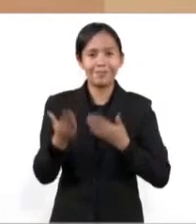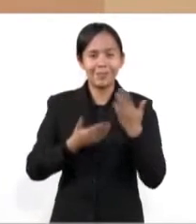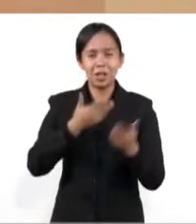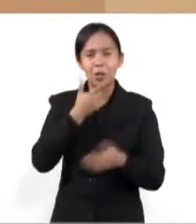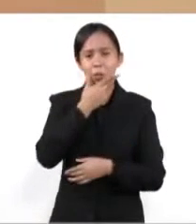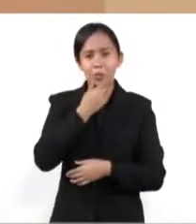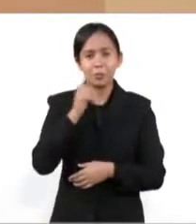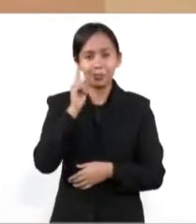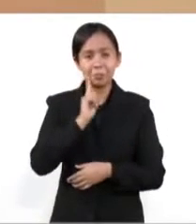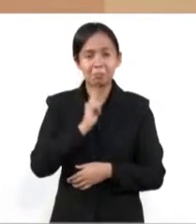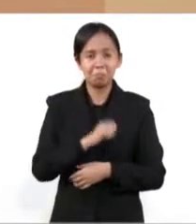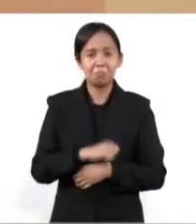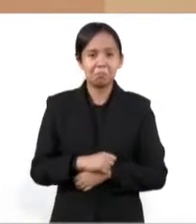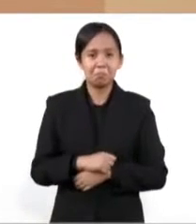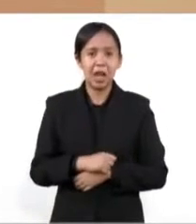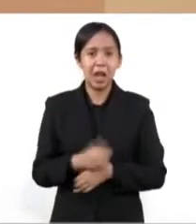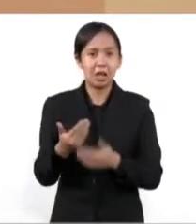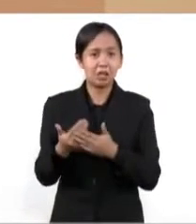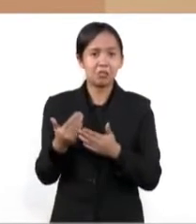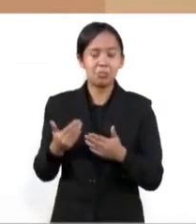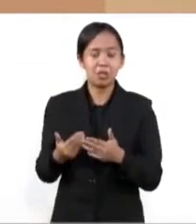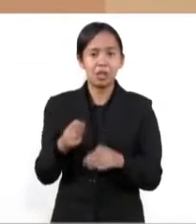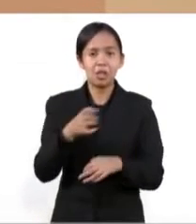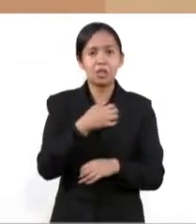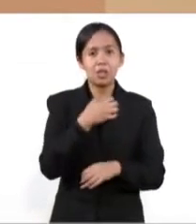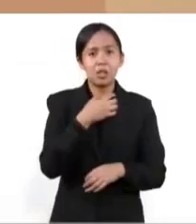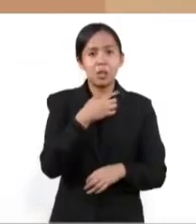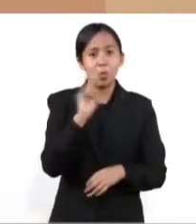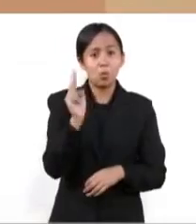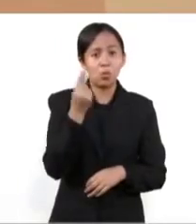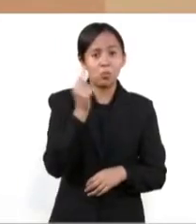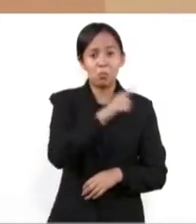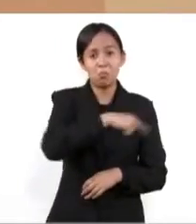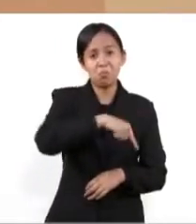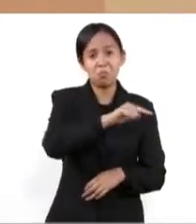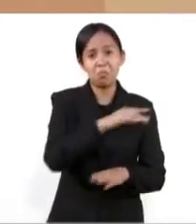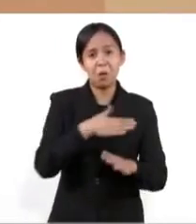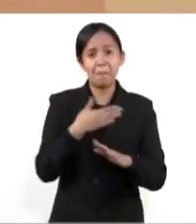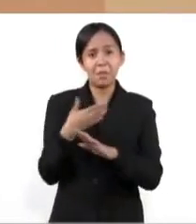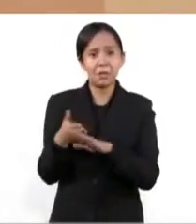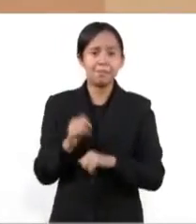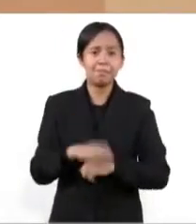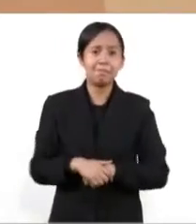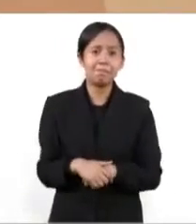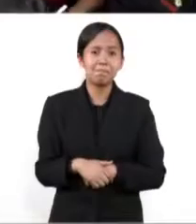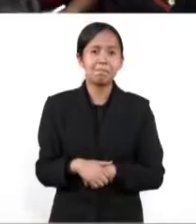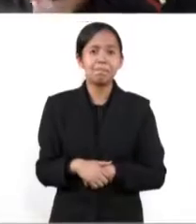hombres y mujeres que antes eran rechazados de las universidades.